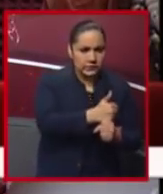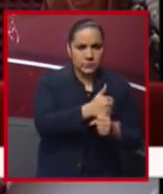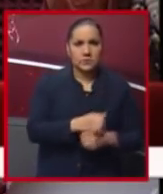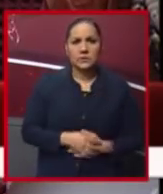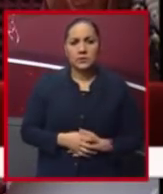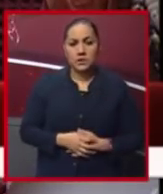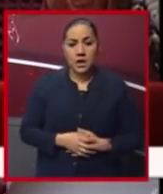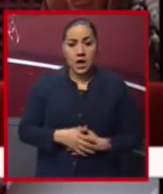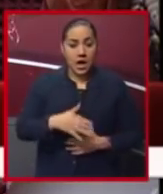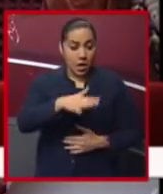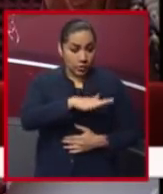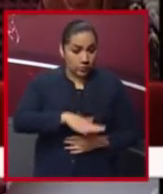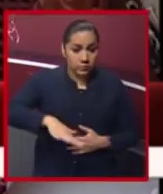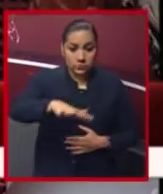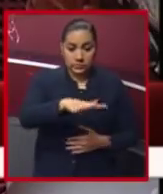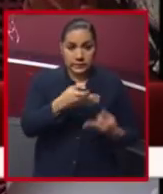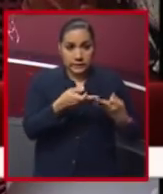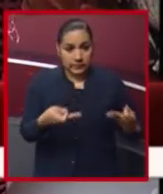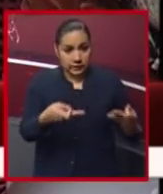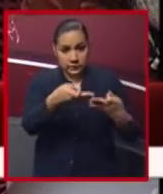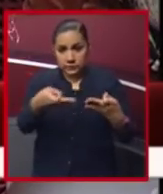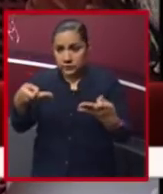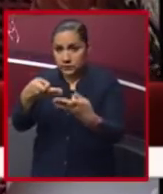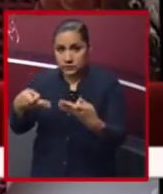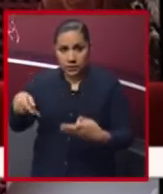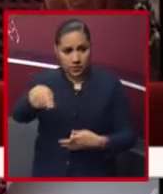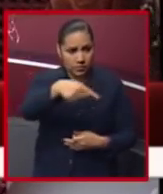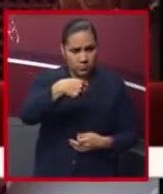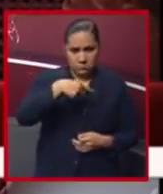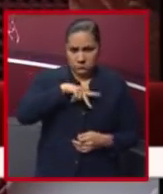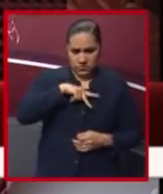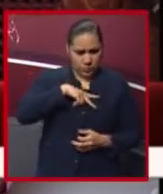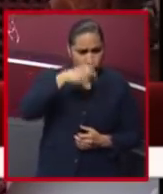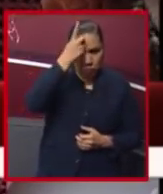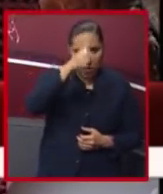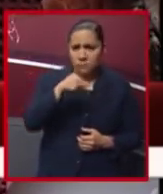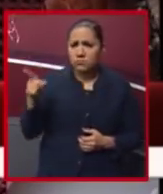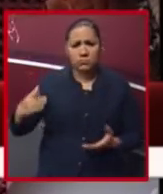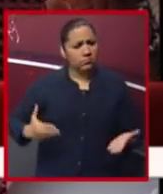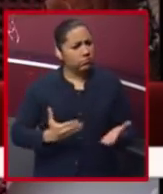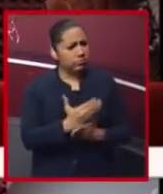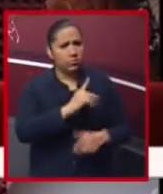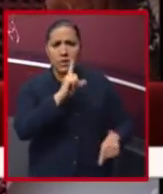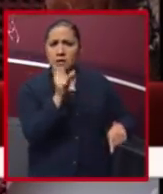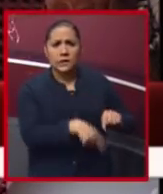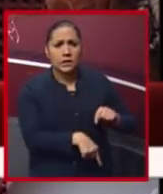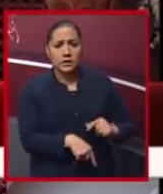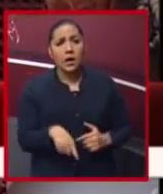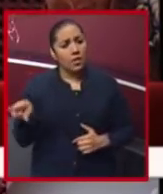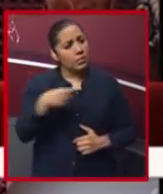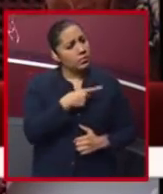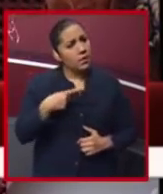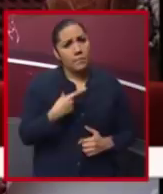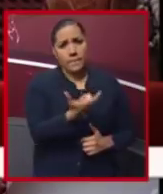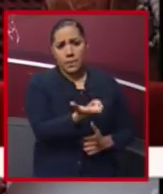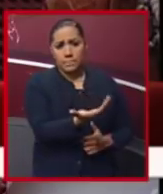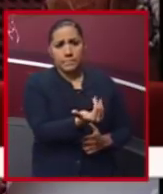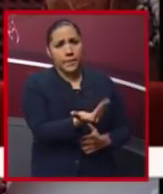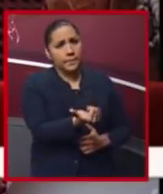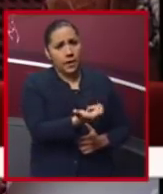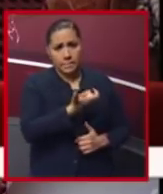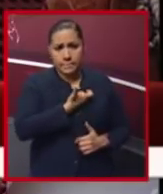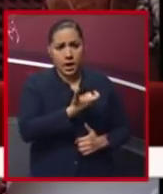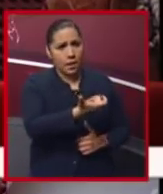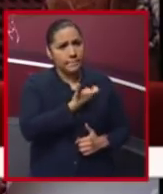quitar nuestras tierras, cobran cotas, y porque estamos a contra de las cotas,